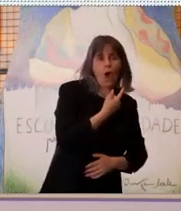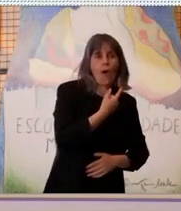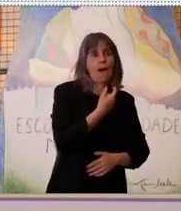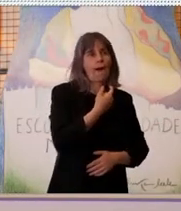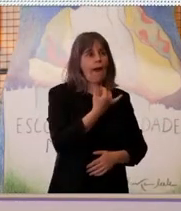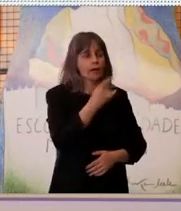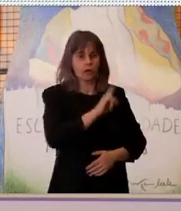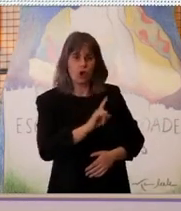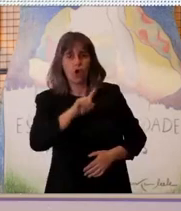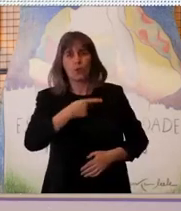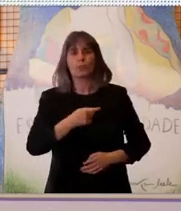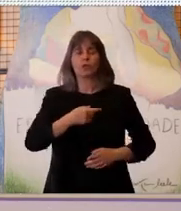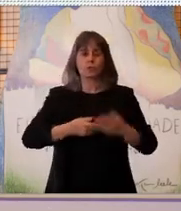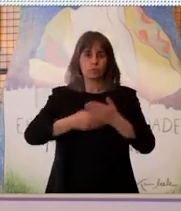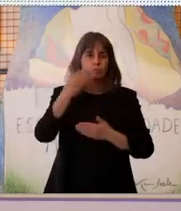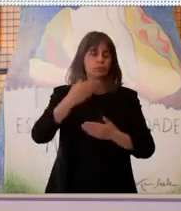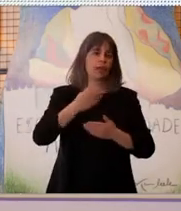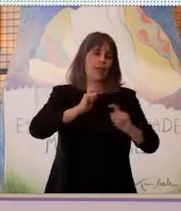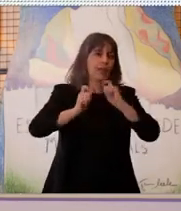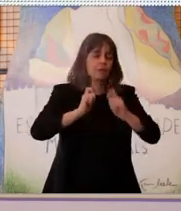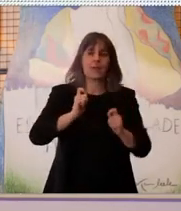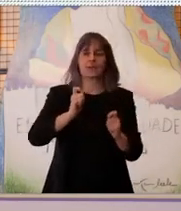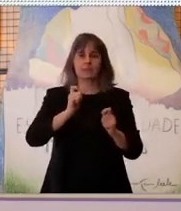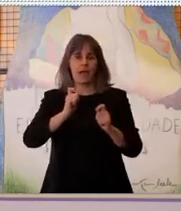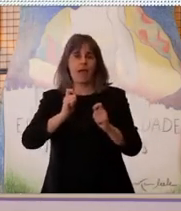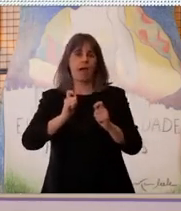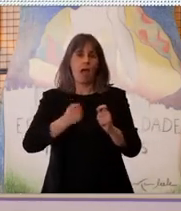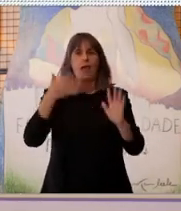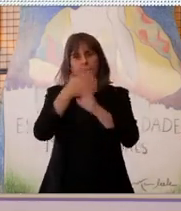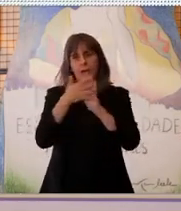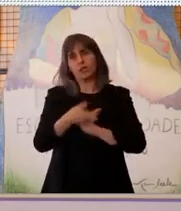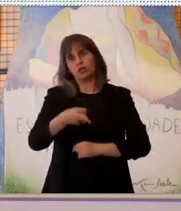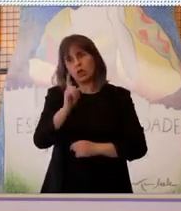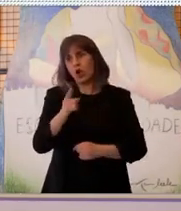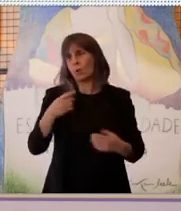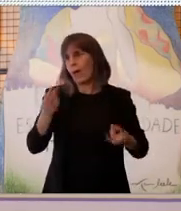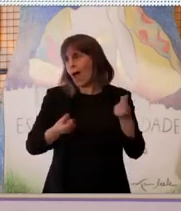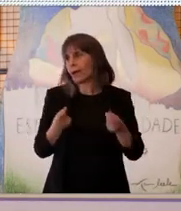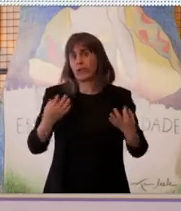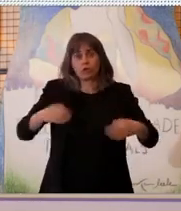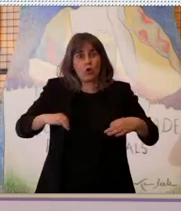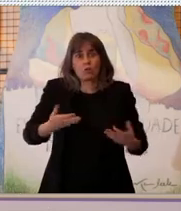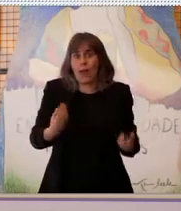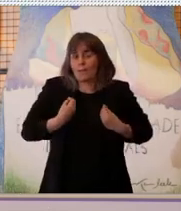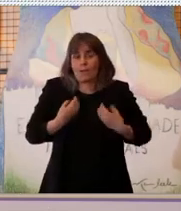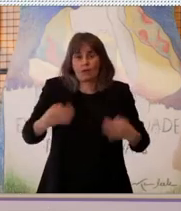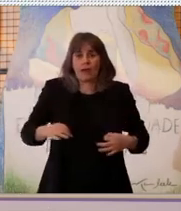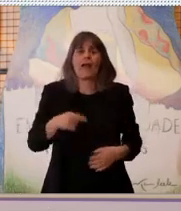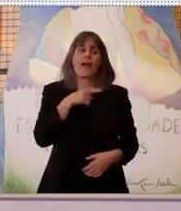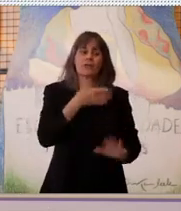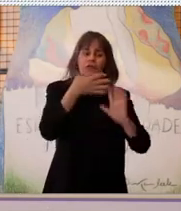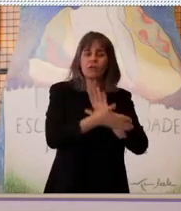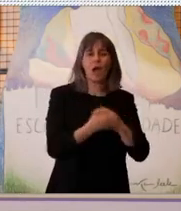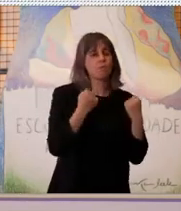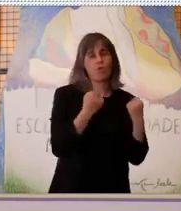en una rueda de prensa y explicarlo y explicarlo y explicar lo que baila que es normal que vuelva a bailar que es normal Eso es no tener poder no y sin embargo